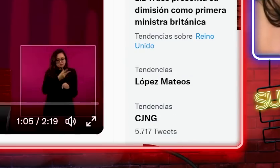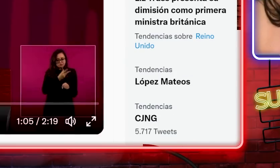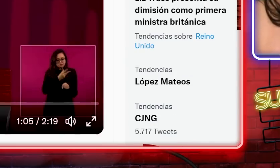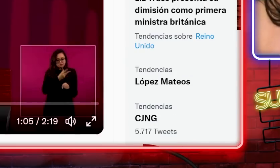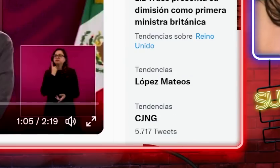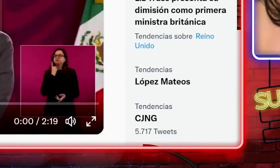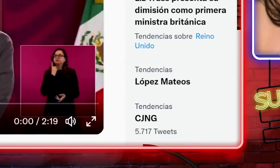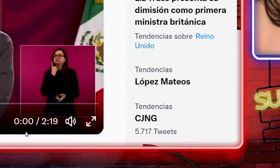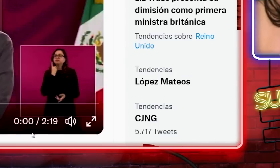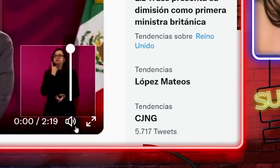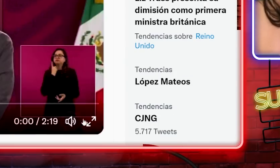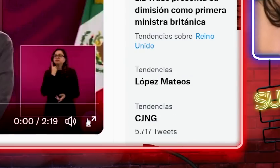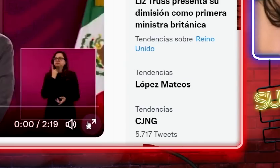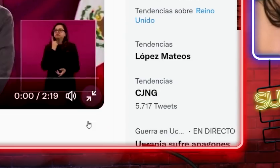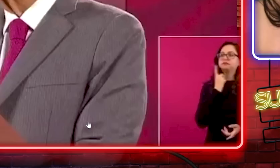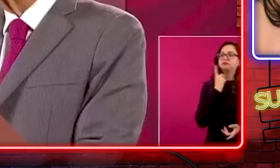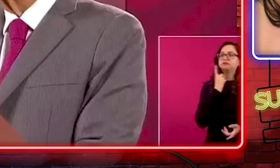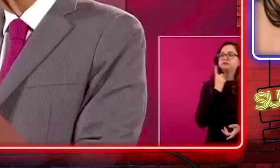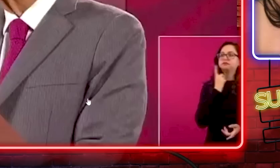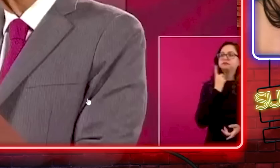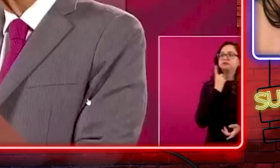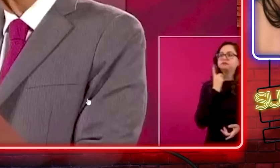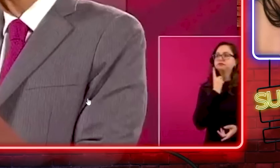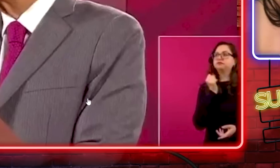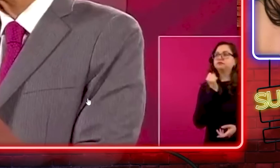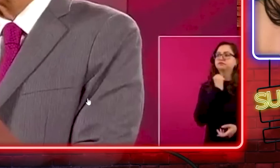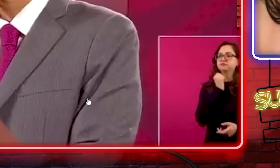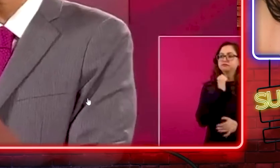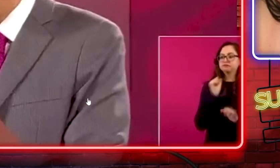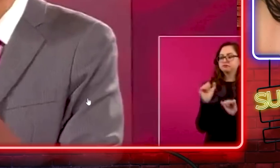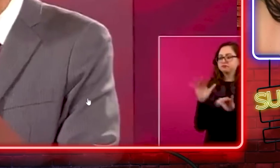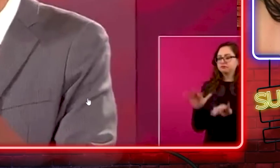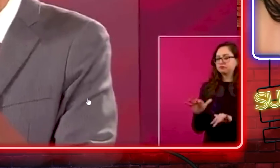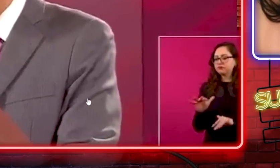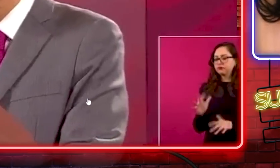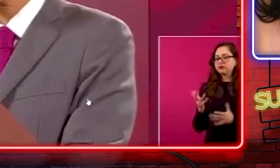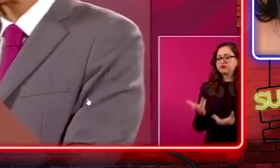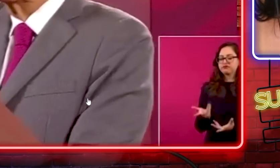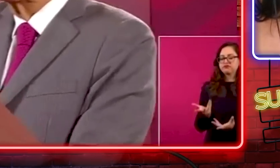del presidente y dice así. No votaron